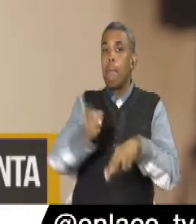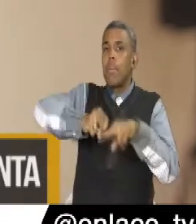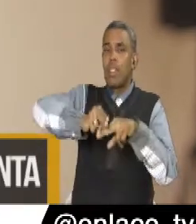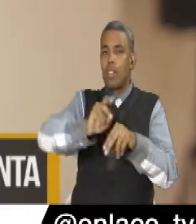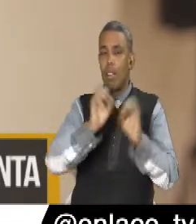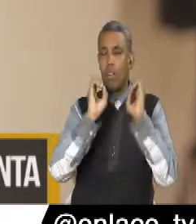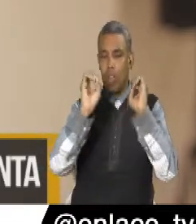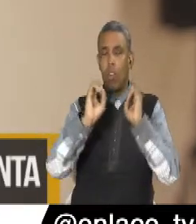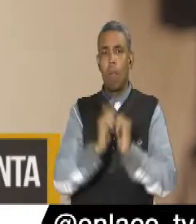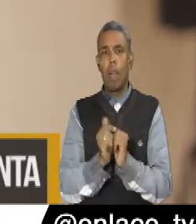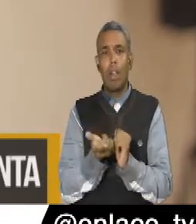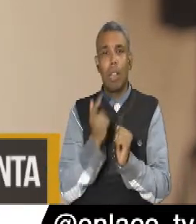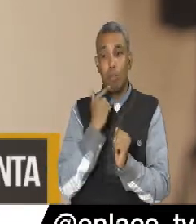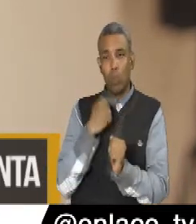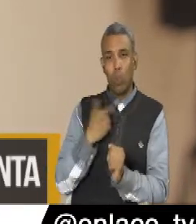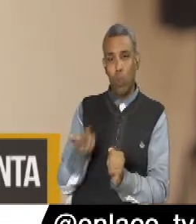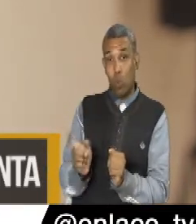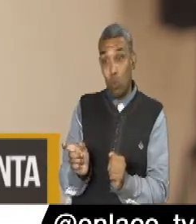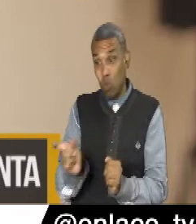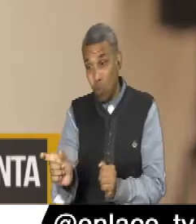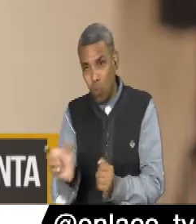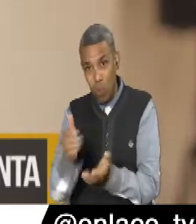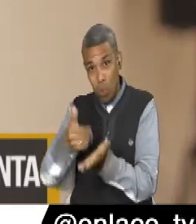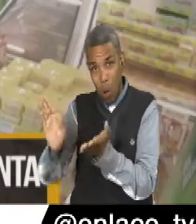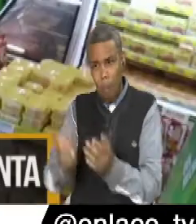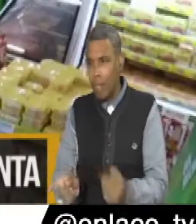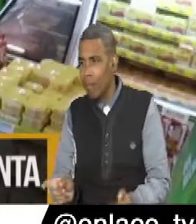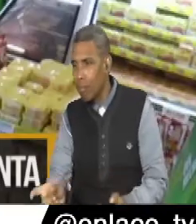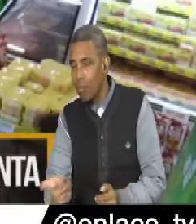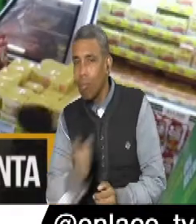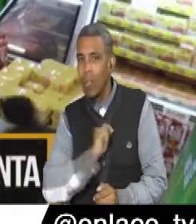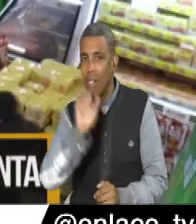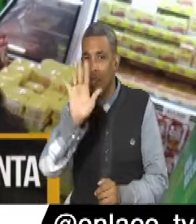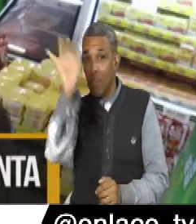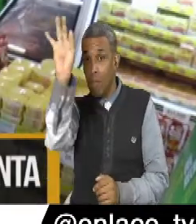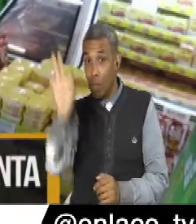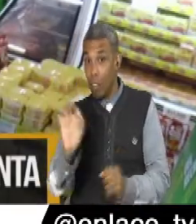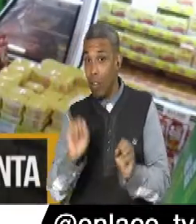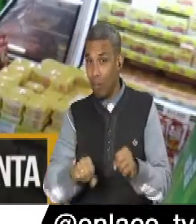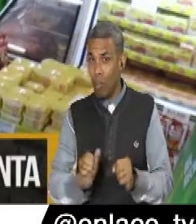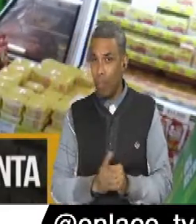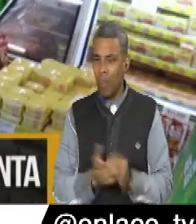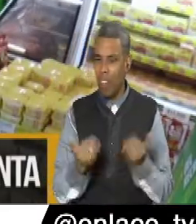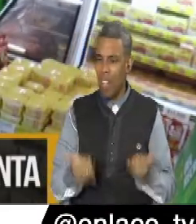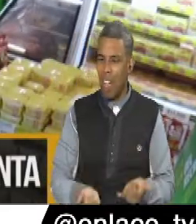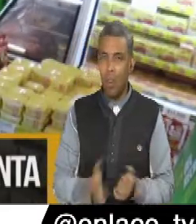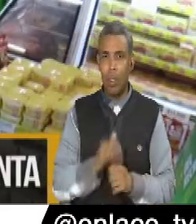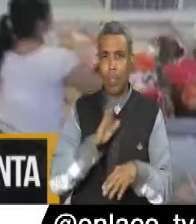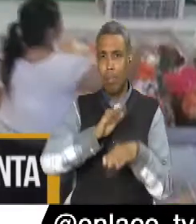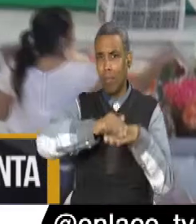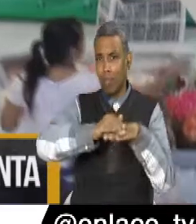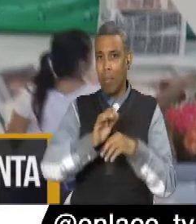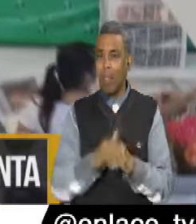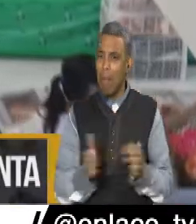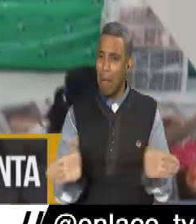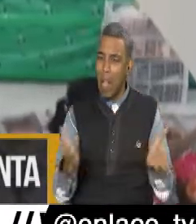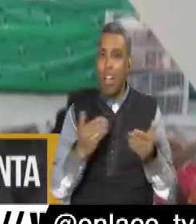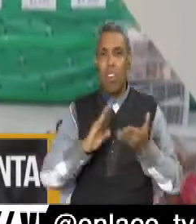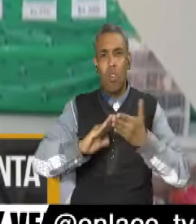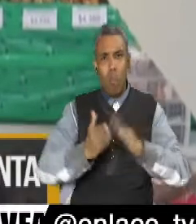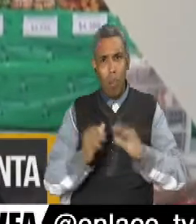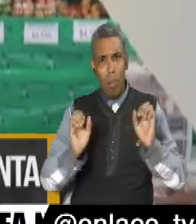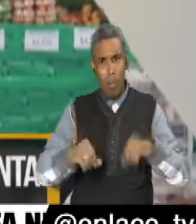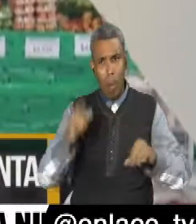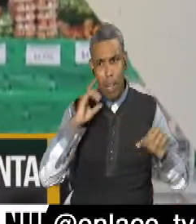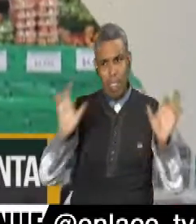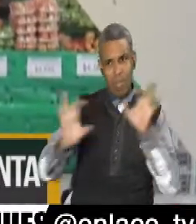un 5%. Ese es un beneficio muy bien para la ciudad de Barranca Bermeja. Para Guevara, esta es una oportunidad para acercar más a la ciudadanía con la